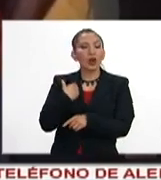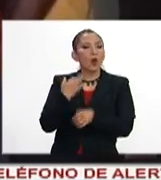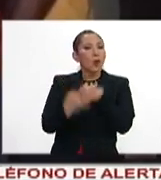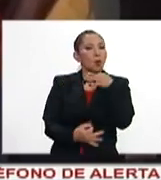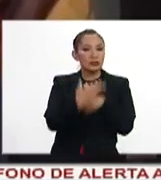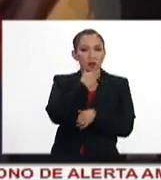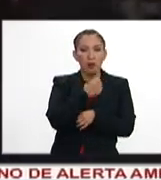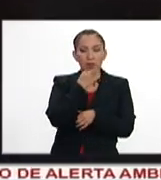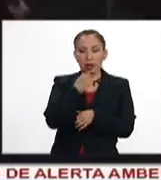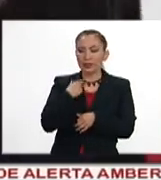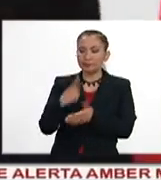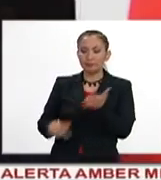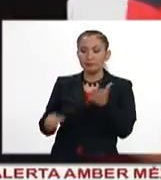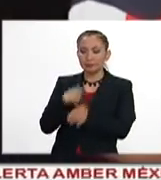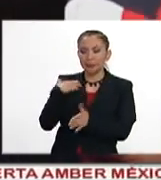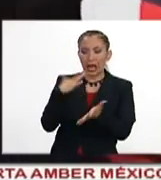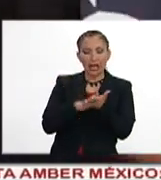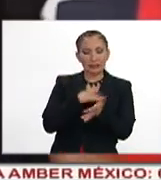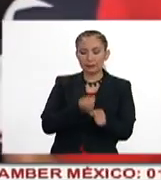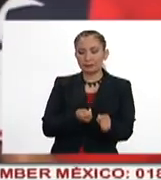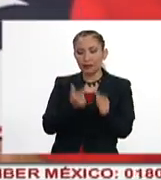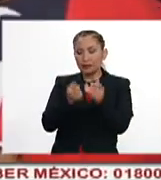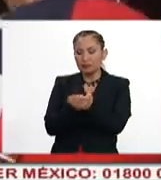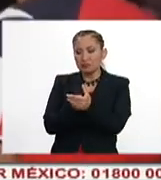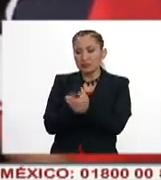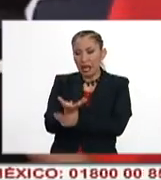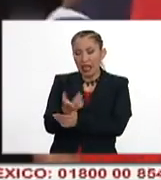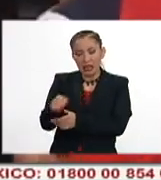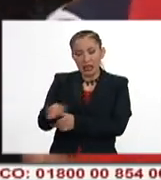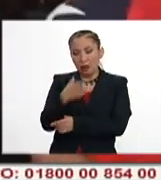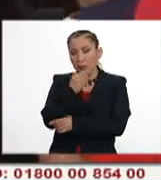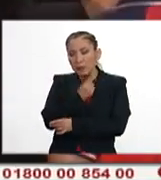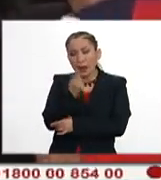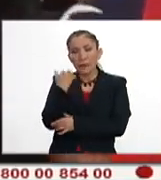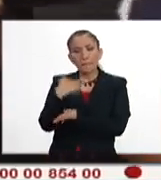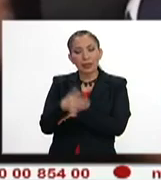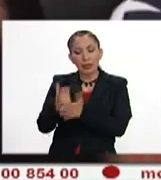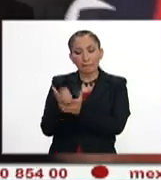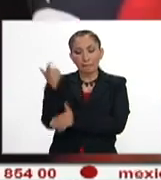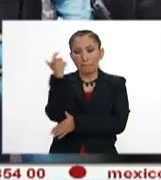distrito decidió revocar la prisión preventiva y otorgarle la libertad condicional